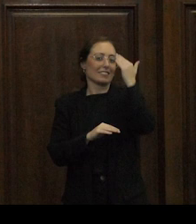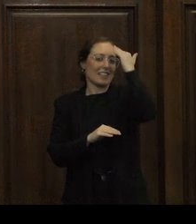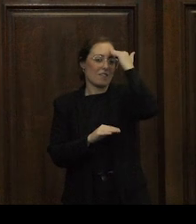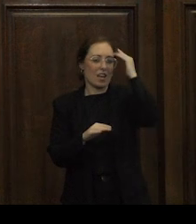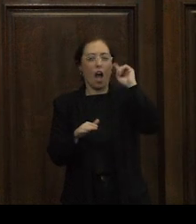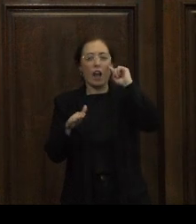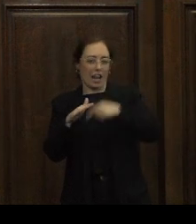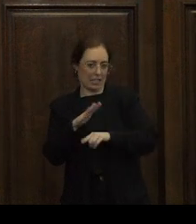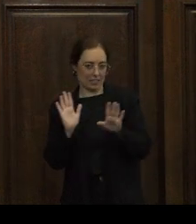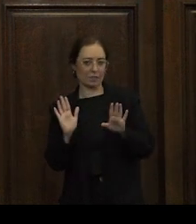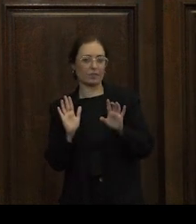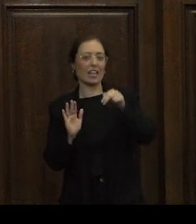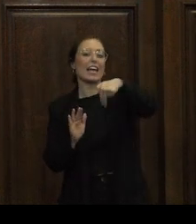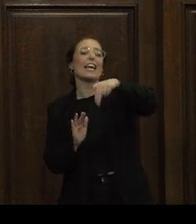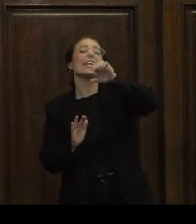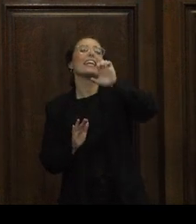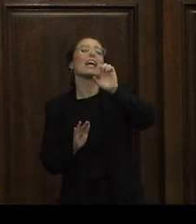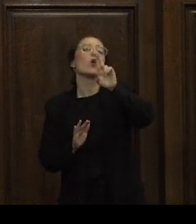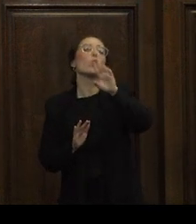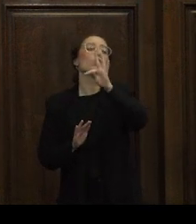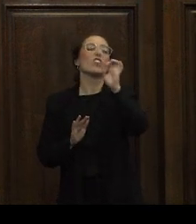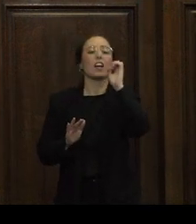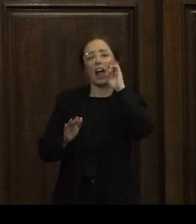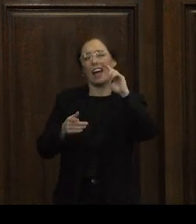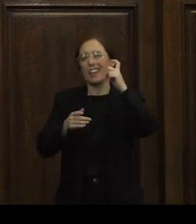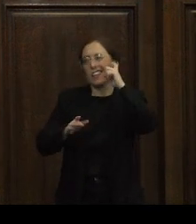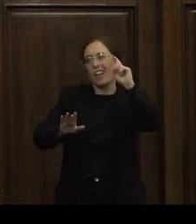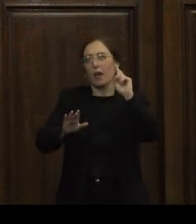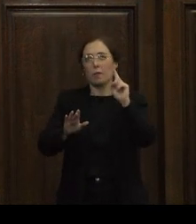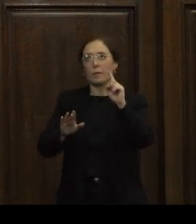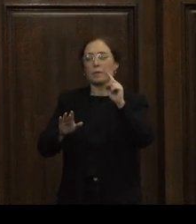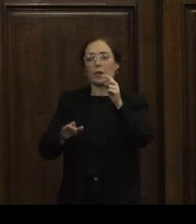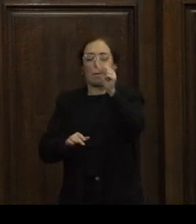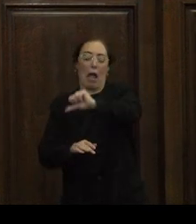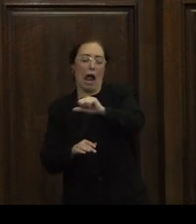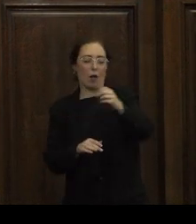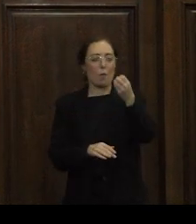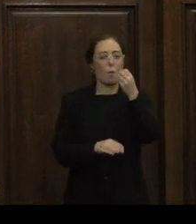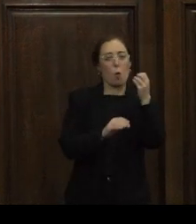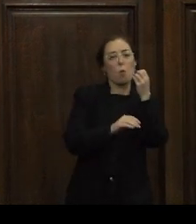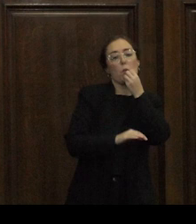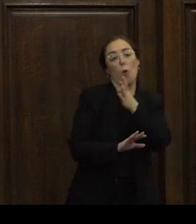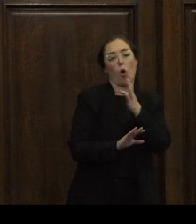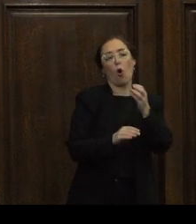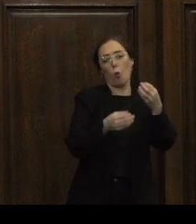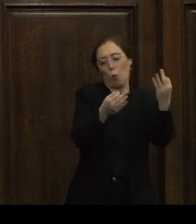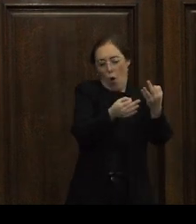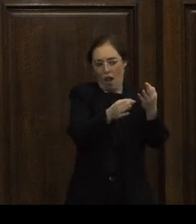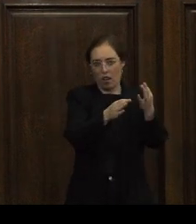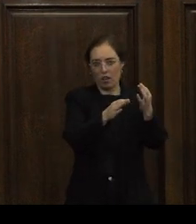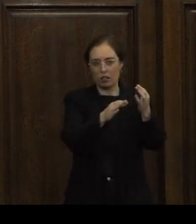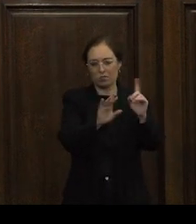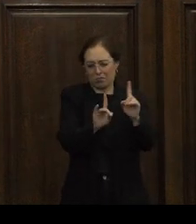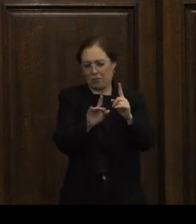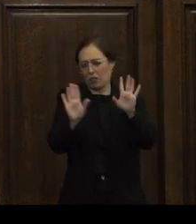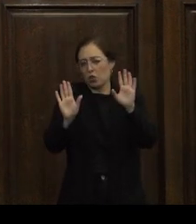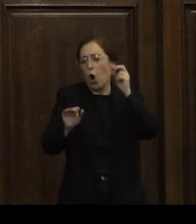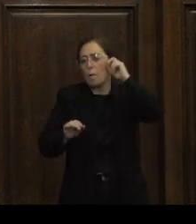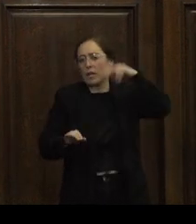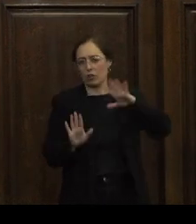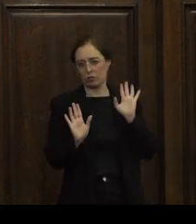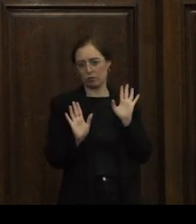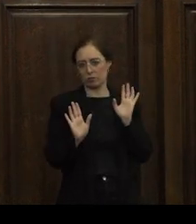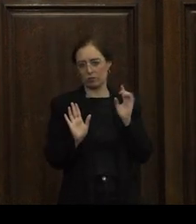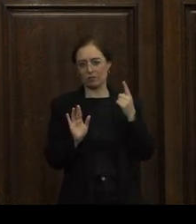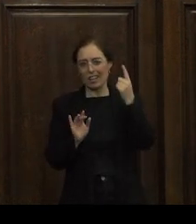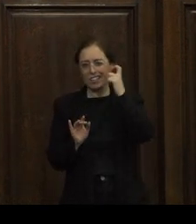de análisis. No son neutras no porque sean buenas o malas en sí, ¿no? Eso cada uno puede tener su opinión, pero no es el plano en el que propongo